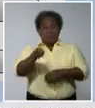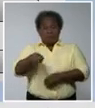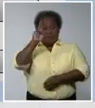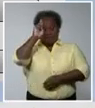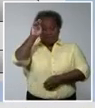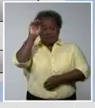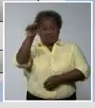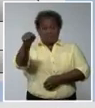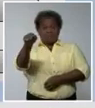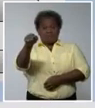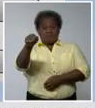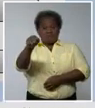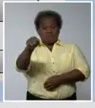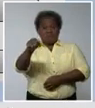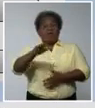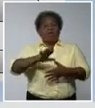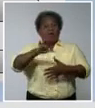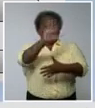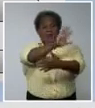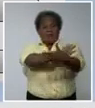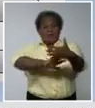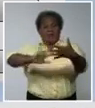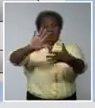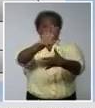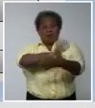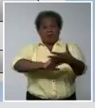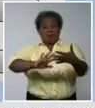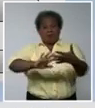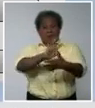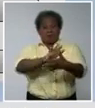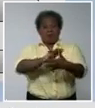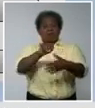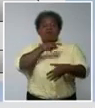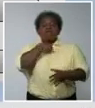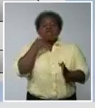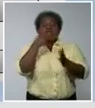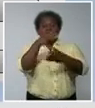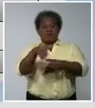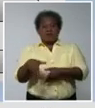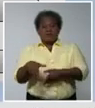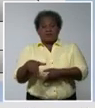en toda la región de las Américas, y fallecen ayer